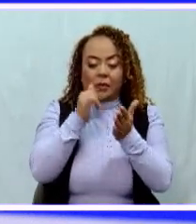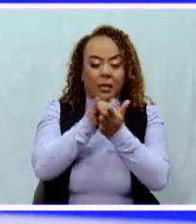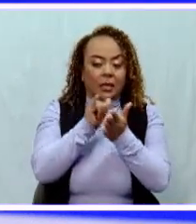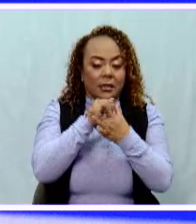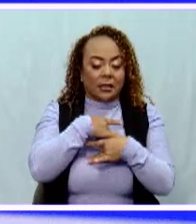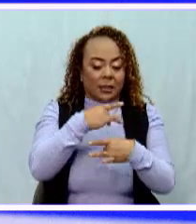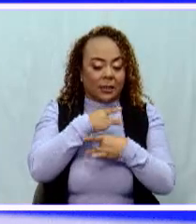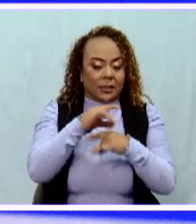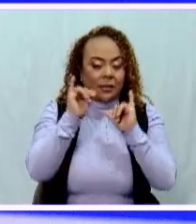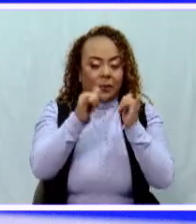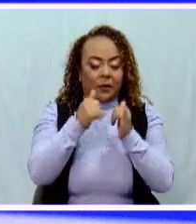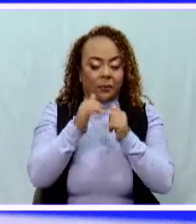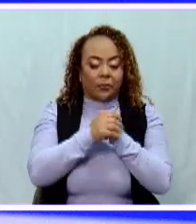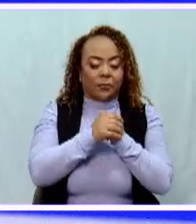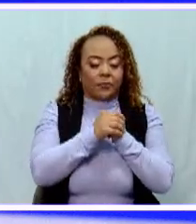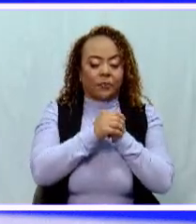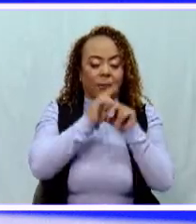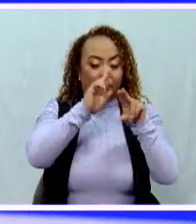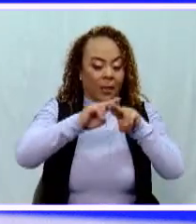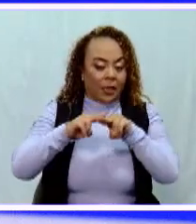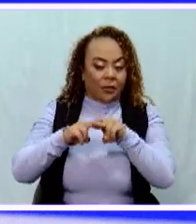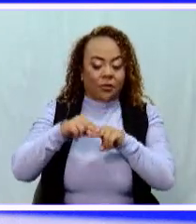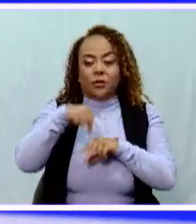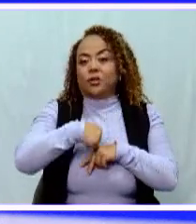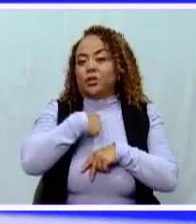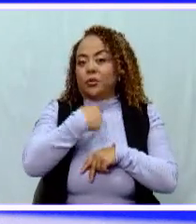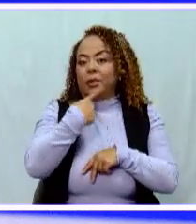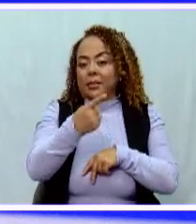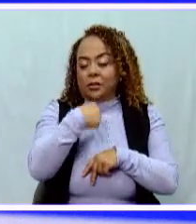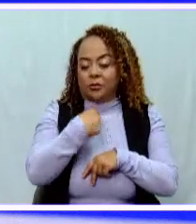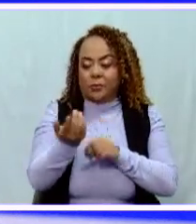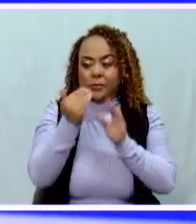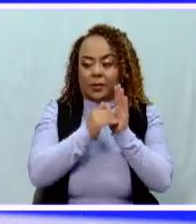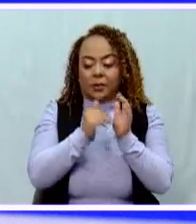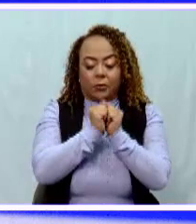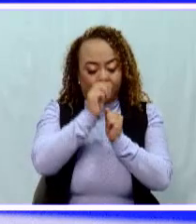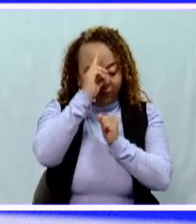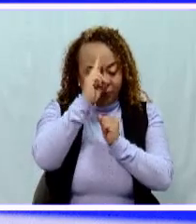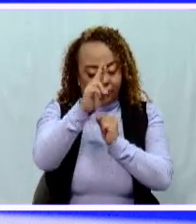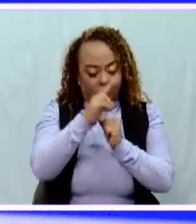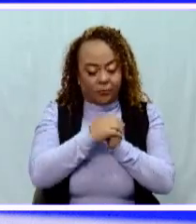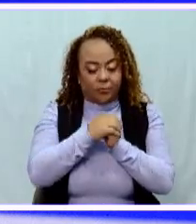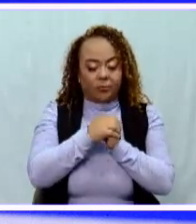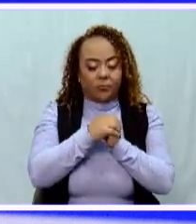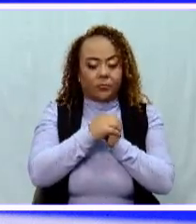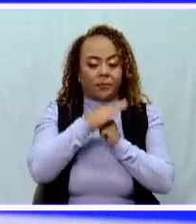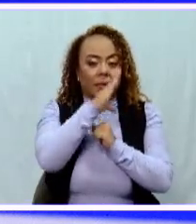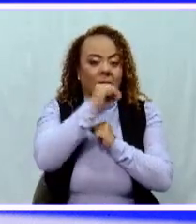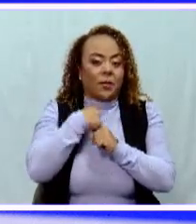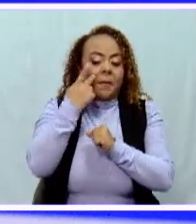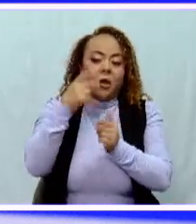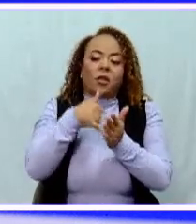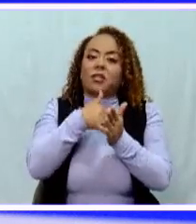donde está interesante el juego el juego de banquillos que voy a decir algo o lo voy a repetir y con mucho respeto pero lo voy a repetir veo